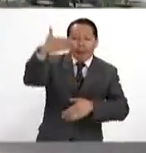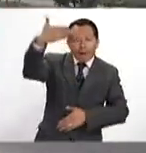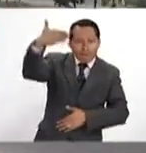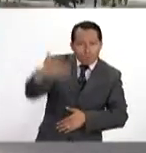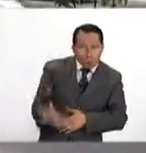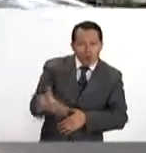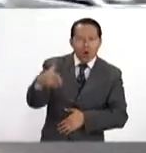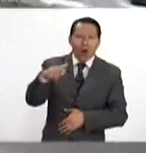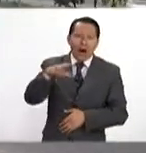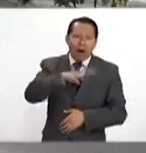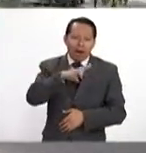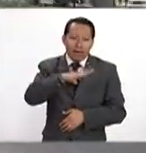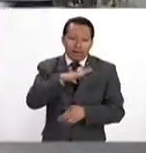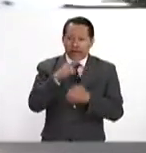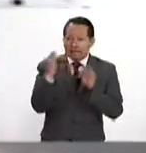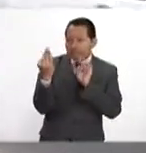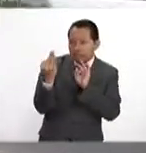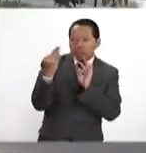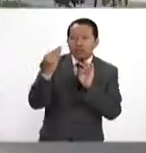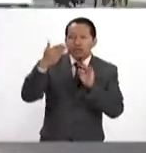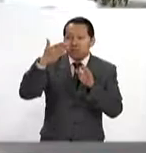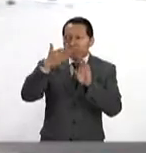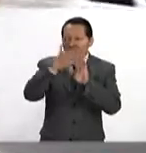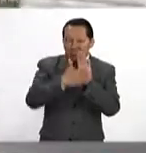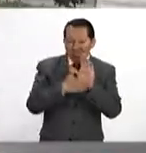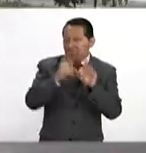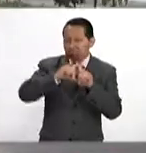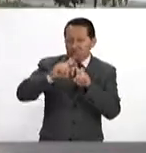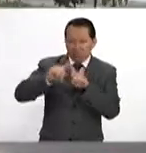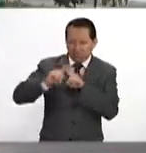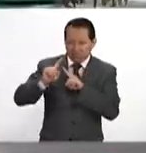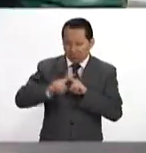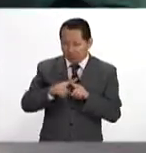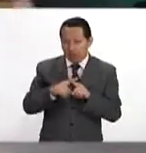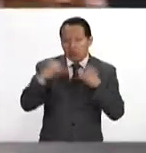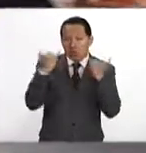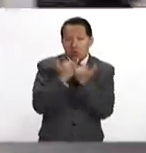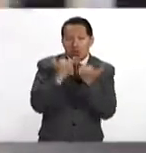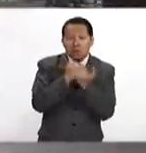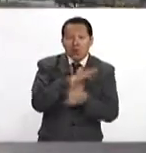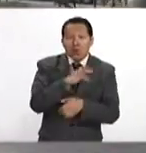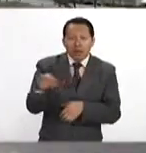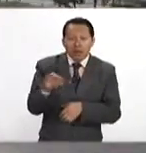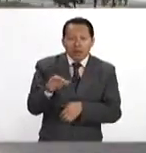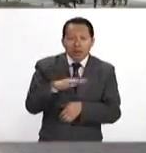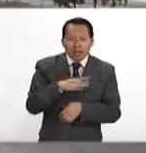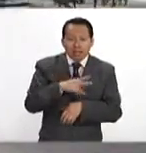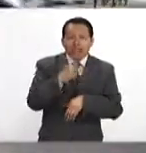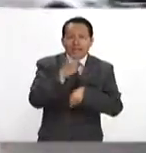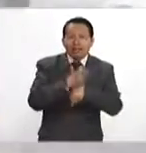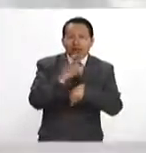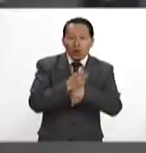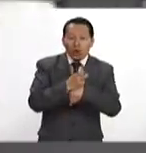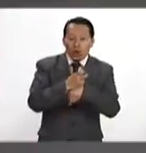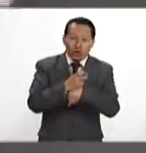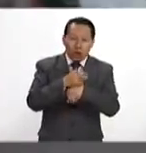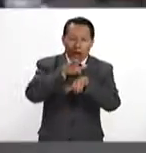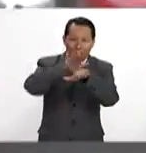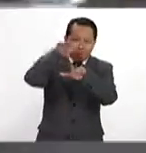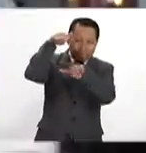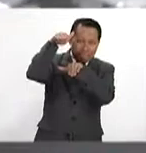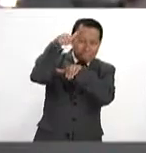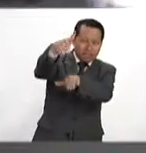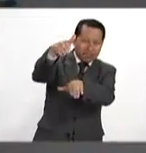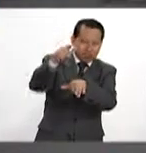puentes, muros de colindancia, fachadas medianeras y, ¿por qué no?, las columnas del segundo piso de Periférico. Así nació